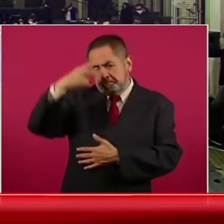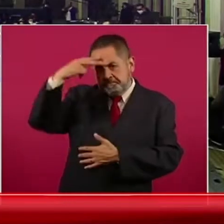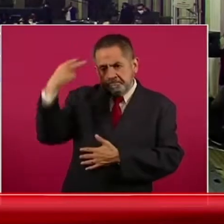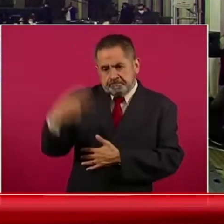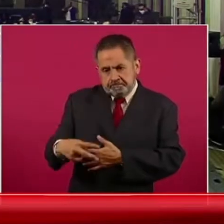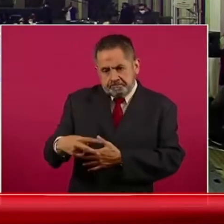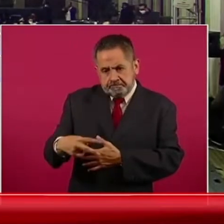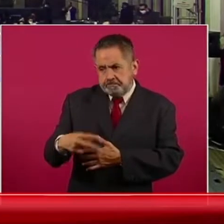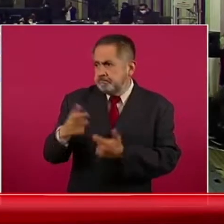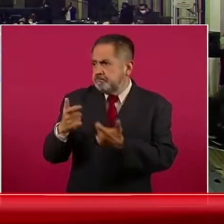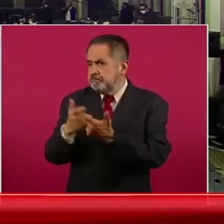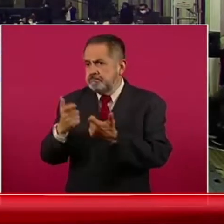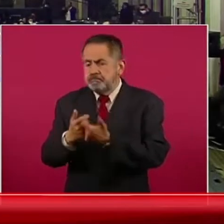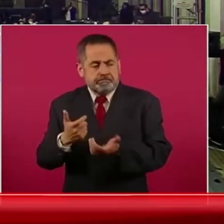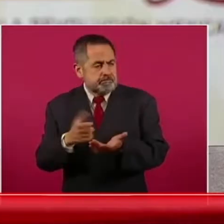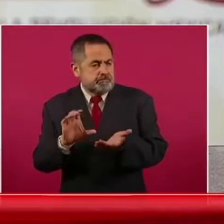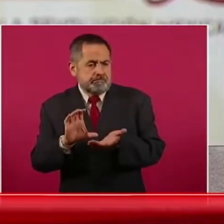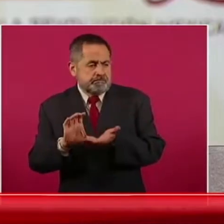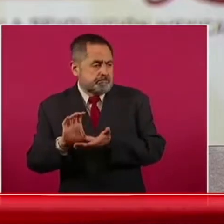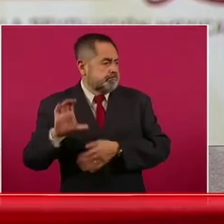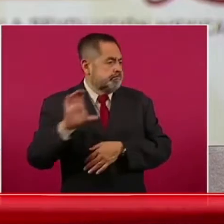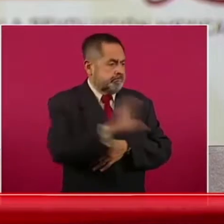Fue una de las